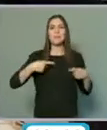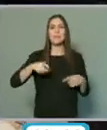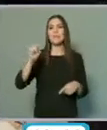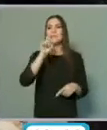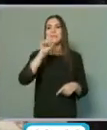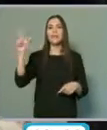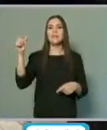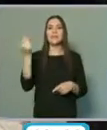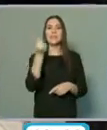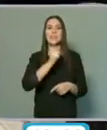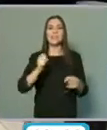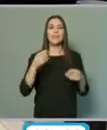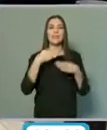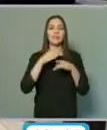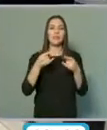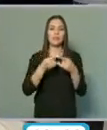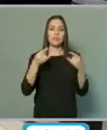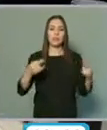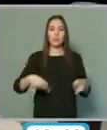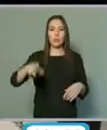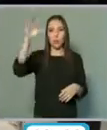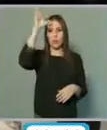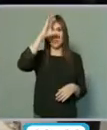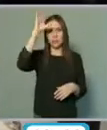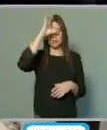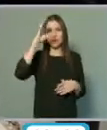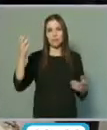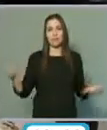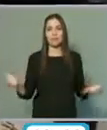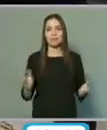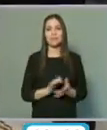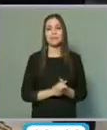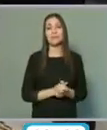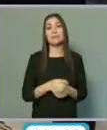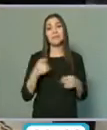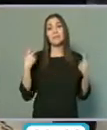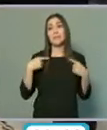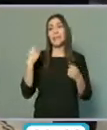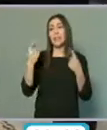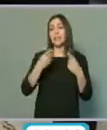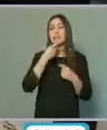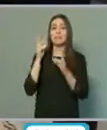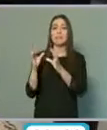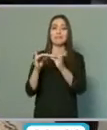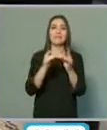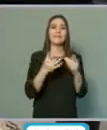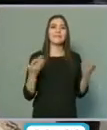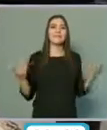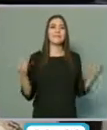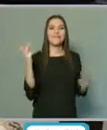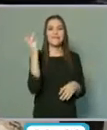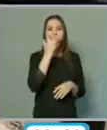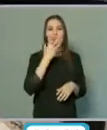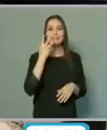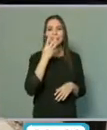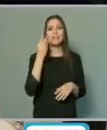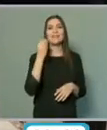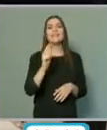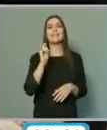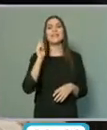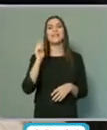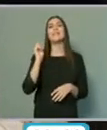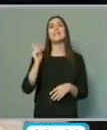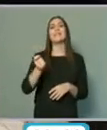personajes históricos de nuestra cultura, pues dicen por ahí, ay, ay, ay,